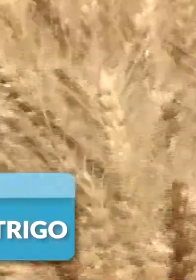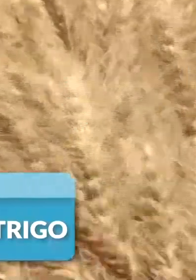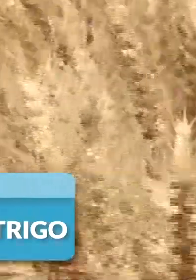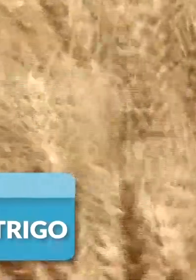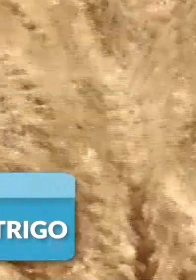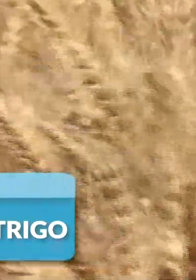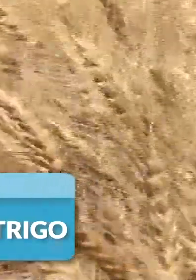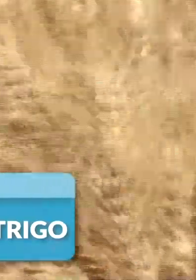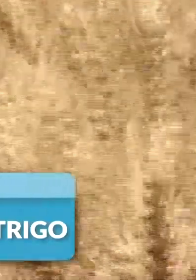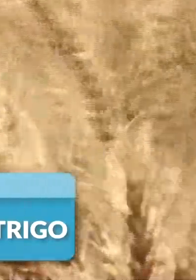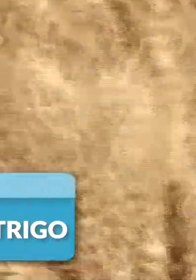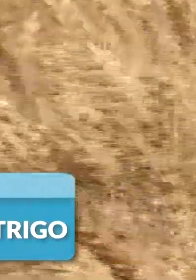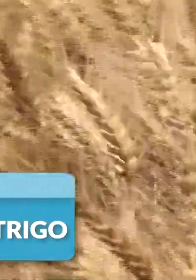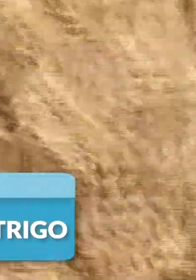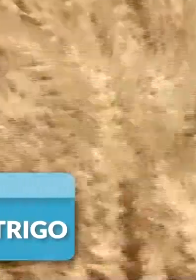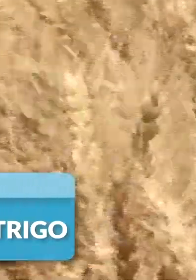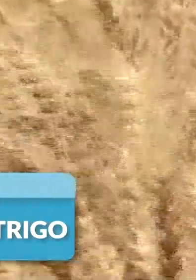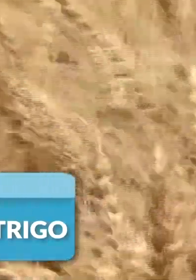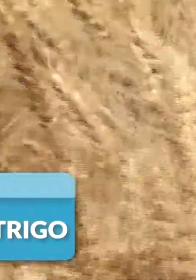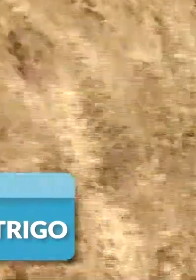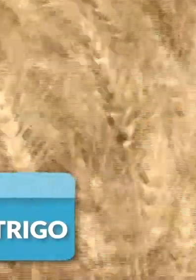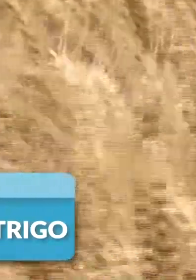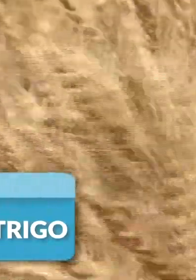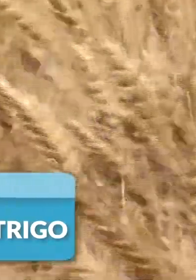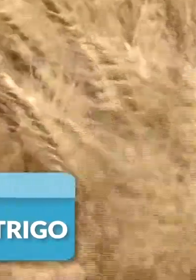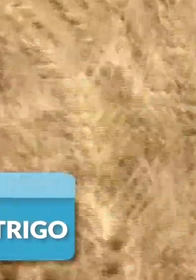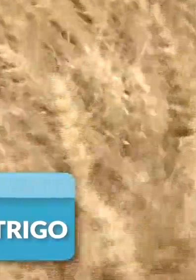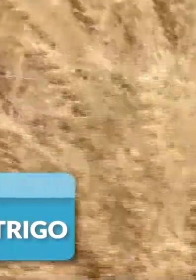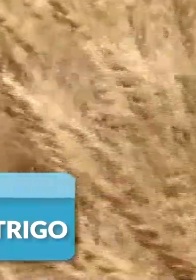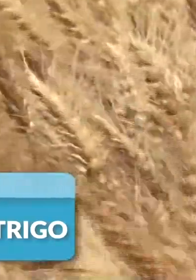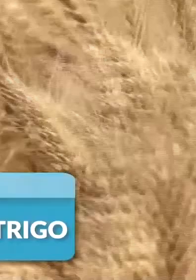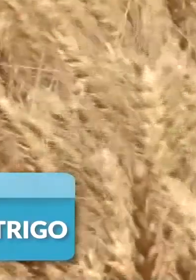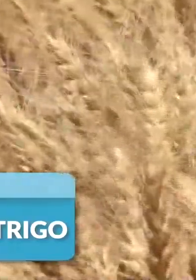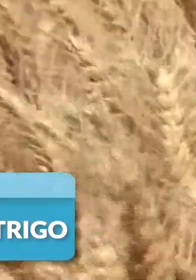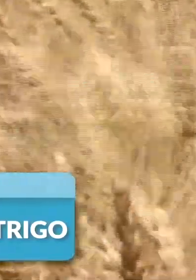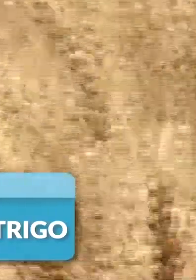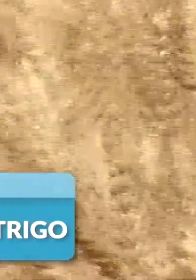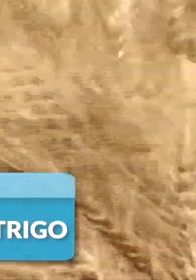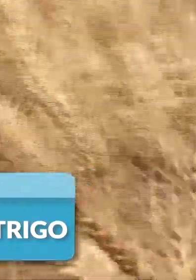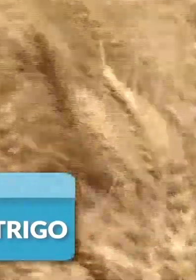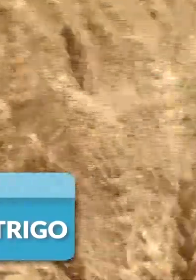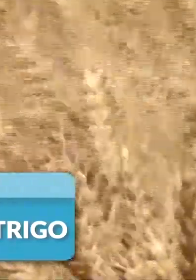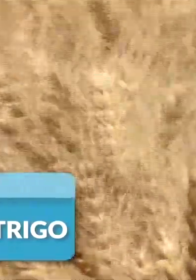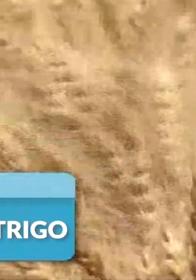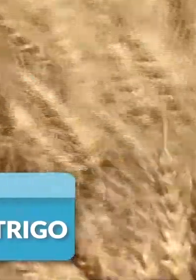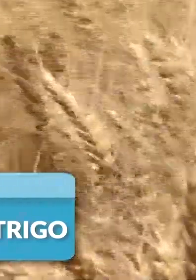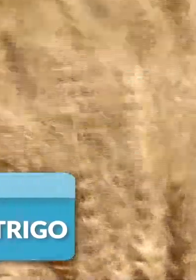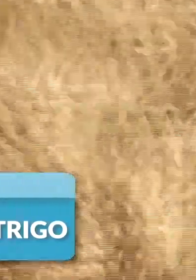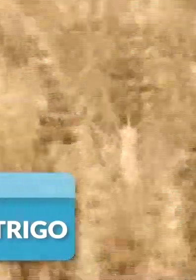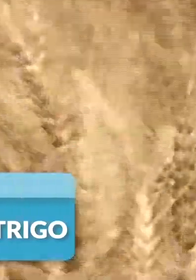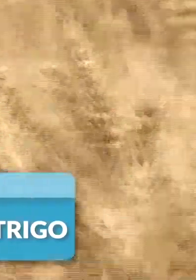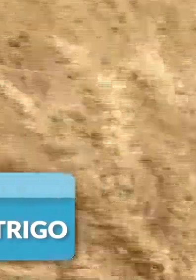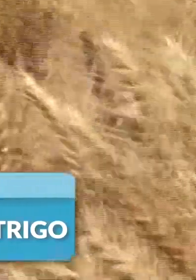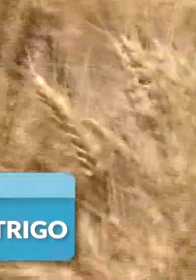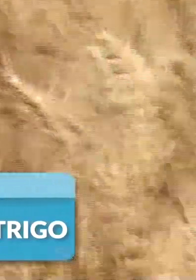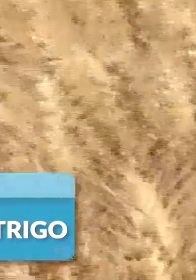de estudios les interesa sobre todo a todos aquellos sectores que están orientados hacia la exportación en este momento, ¿no? Y eventualmente, por supuesto, va a